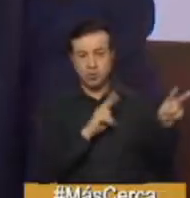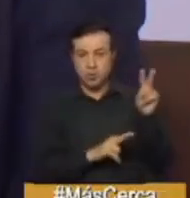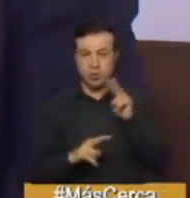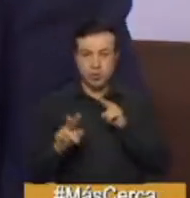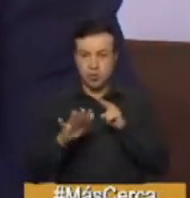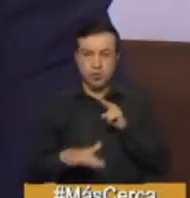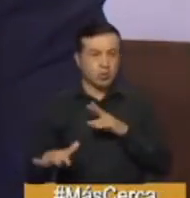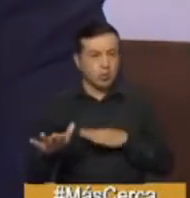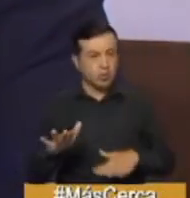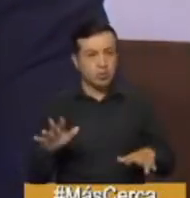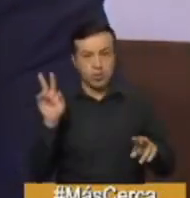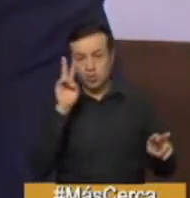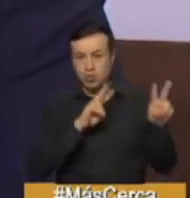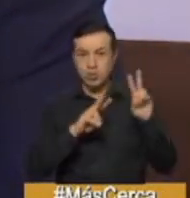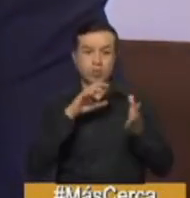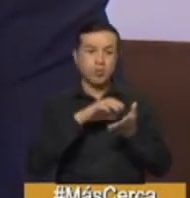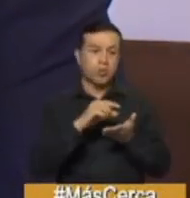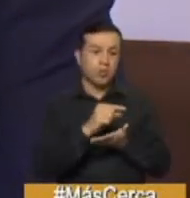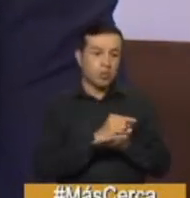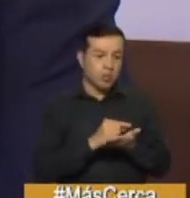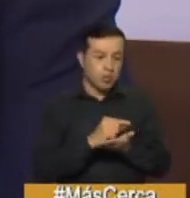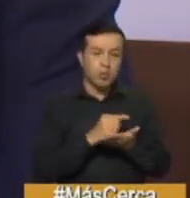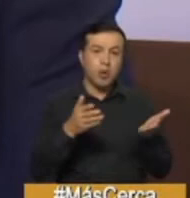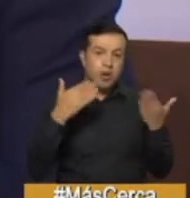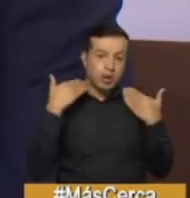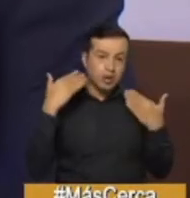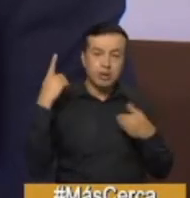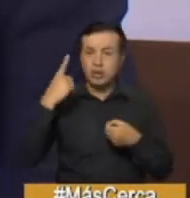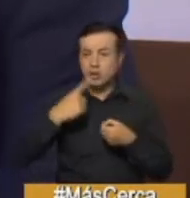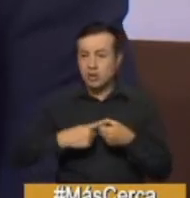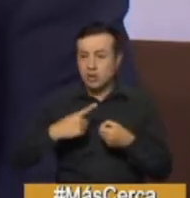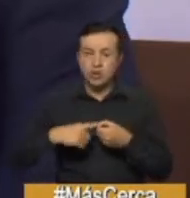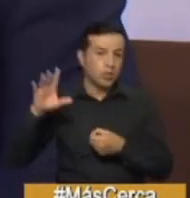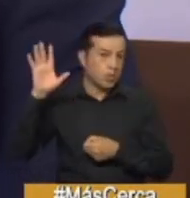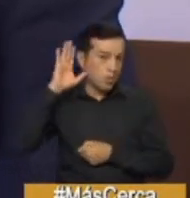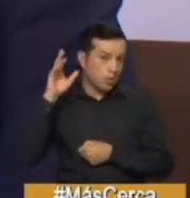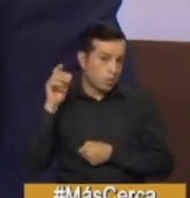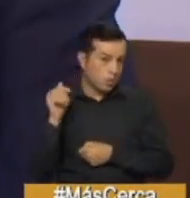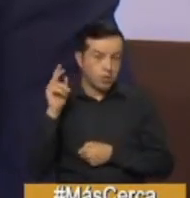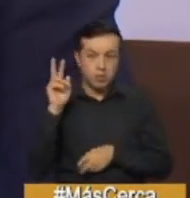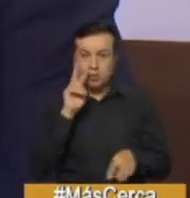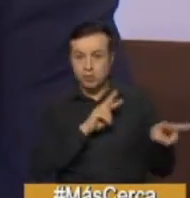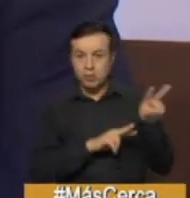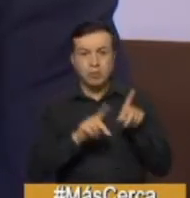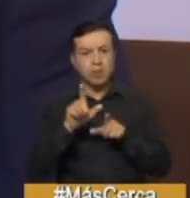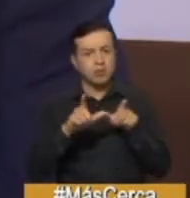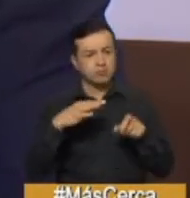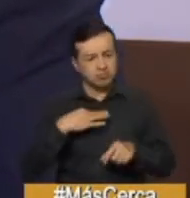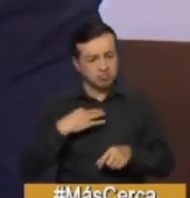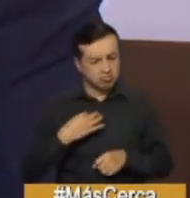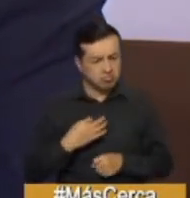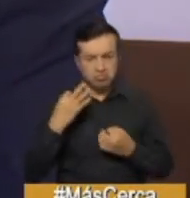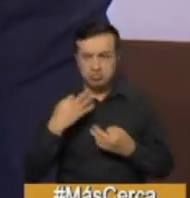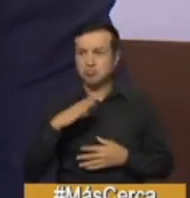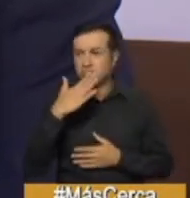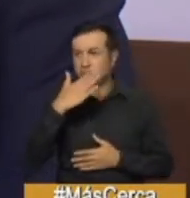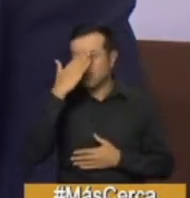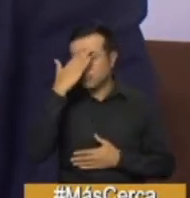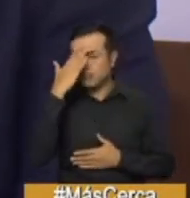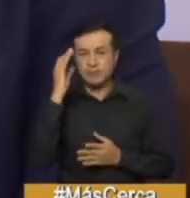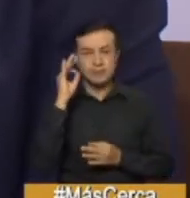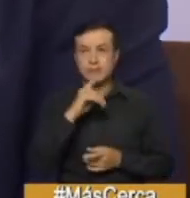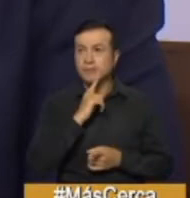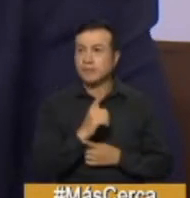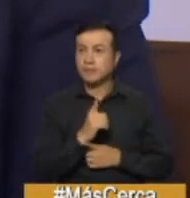presente tanto en guayaquil en quito en cuenca la voluntad de las personas de saber que están cumpliendo